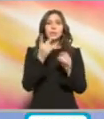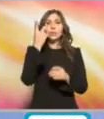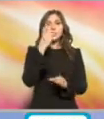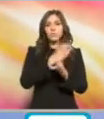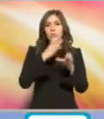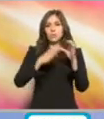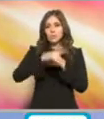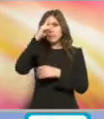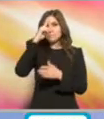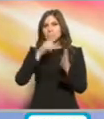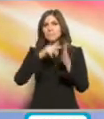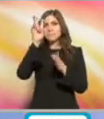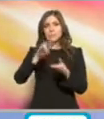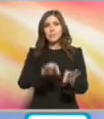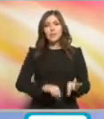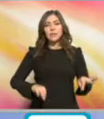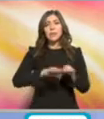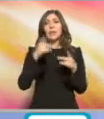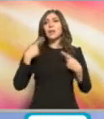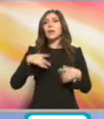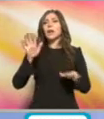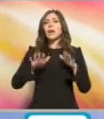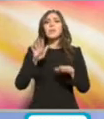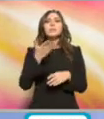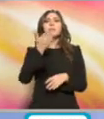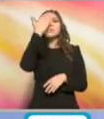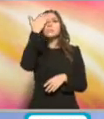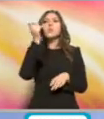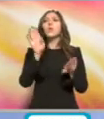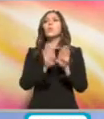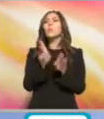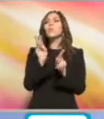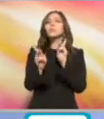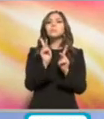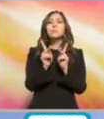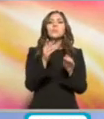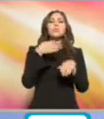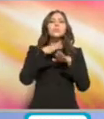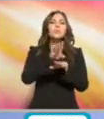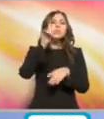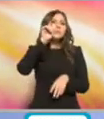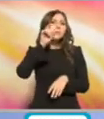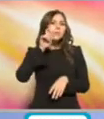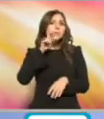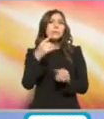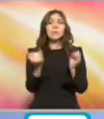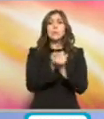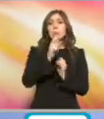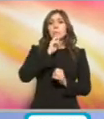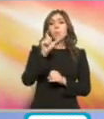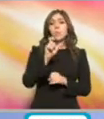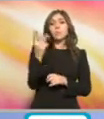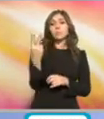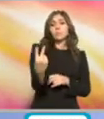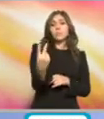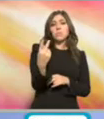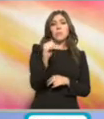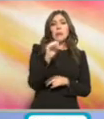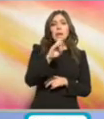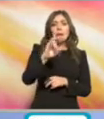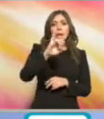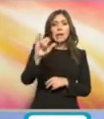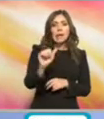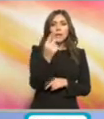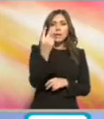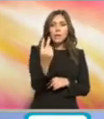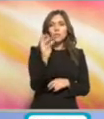fundamentales. Desafortunadamente no sabemos cómo hablar de sexualidad. Claro. Y esto se replica también en la vida de pareja. Con la persona con la que